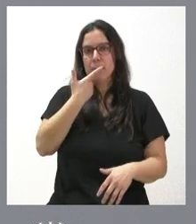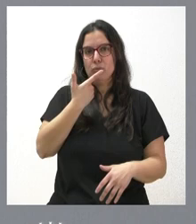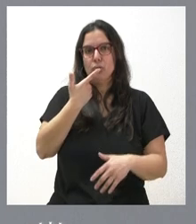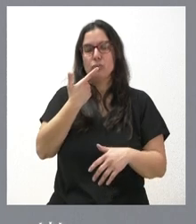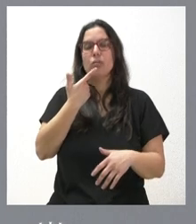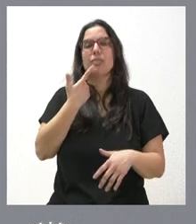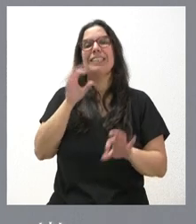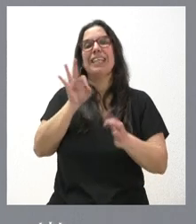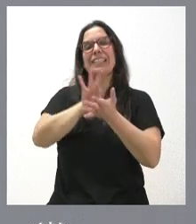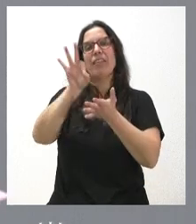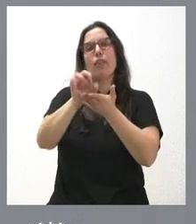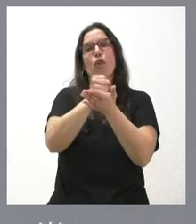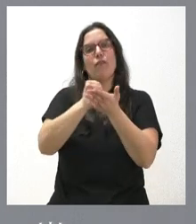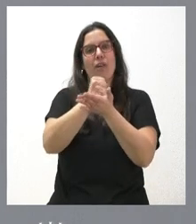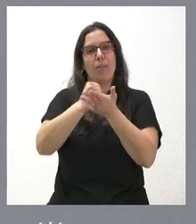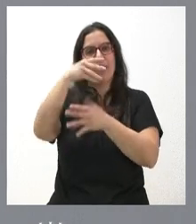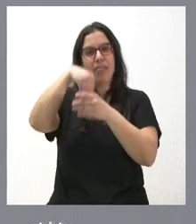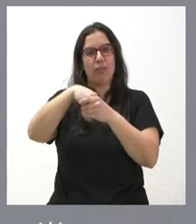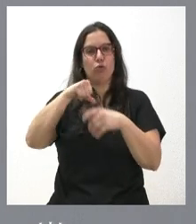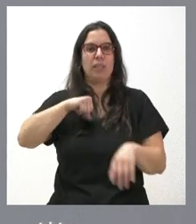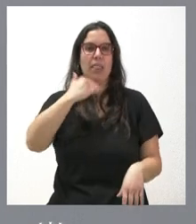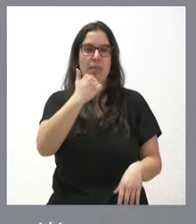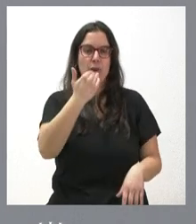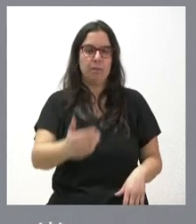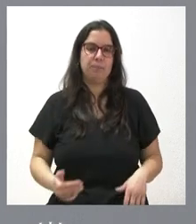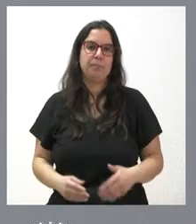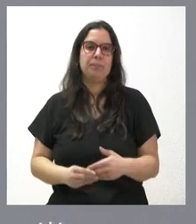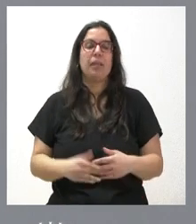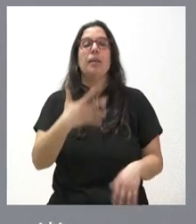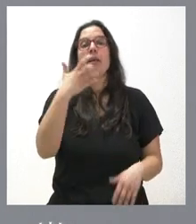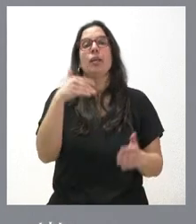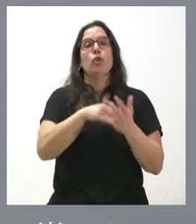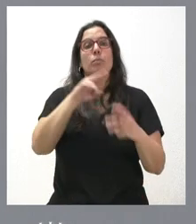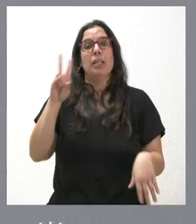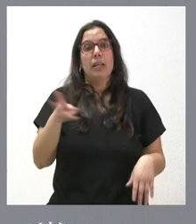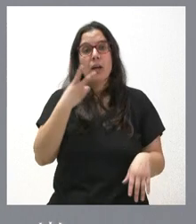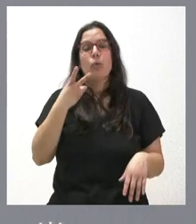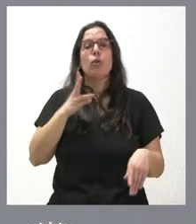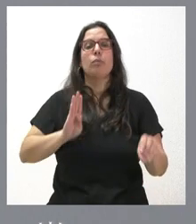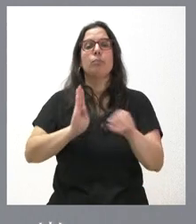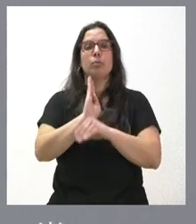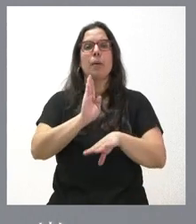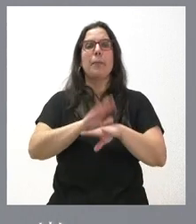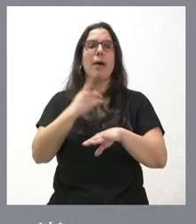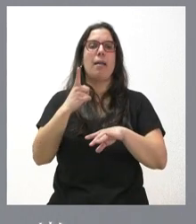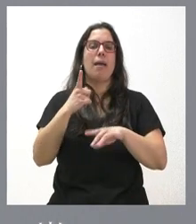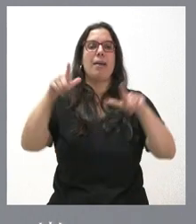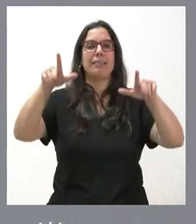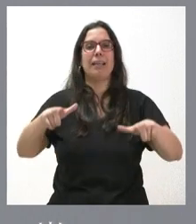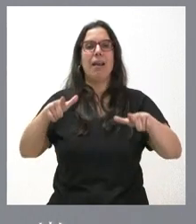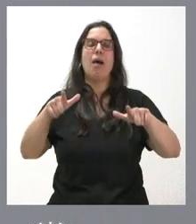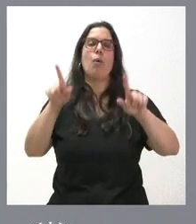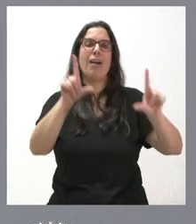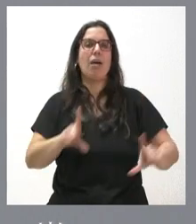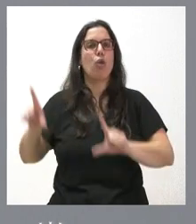el servicio de farmacia de Zamora 500,000 se destinan para una sala de radiología digital